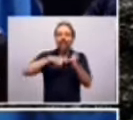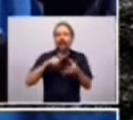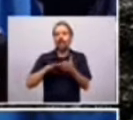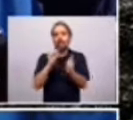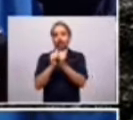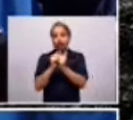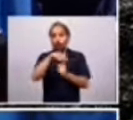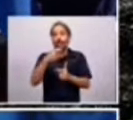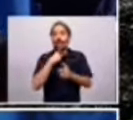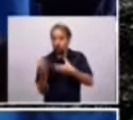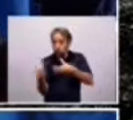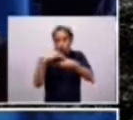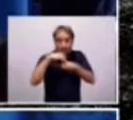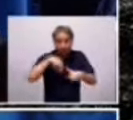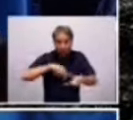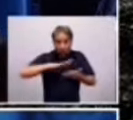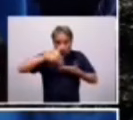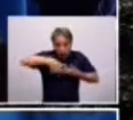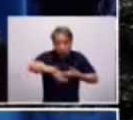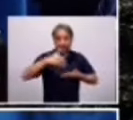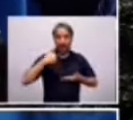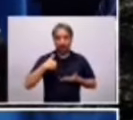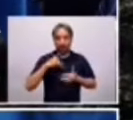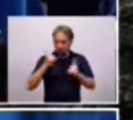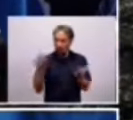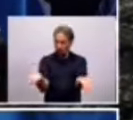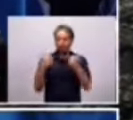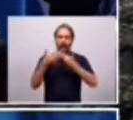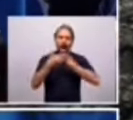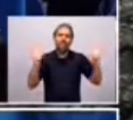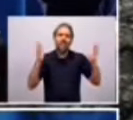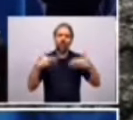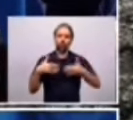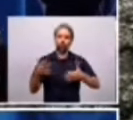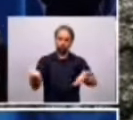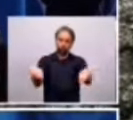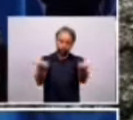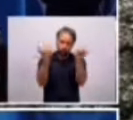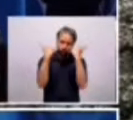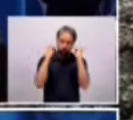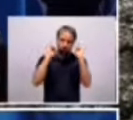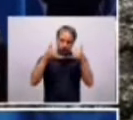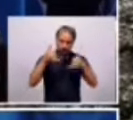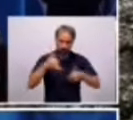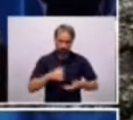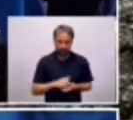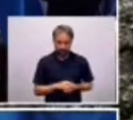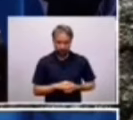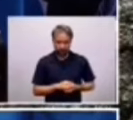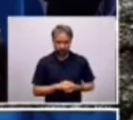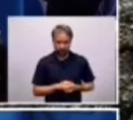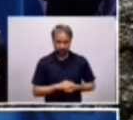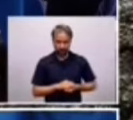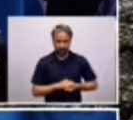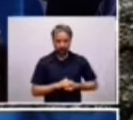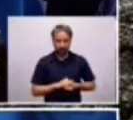Bueno, sí, mi tía también dijo el tribunal. No, lo presentaron ante la justicia. Axel Kicillof se presentó ante la justicia. No estoy diciendo de Axel porque Axel fue el primero que salió con un tuit a